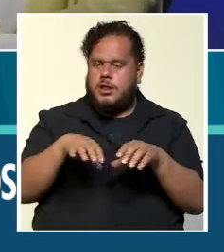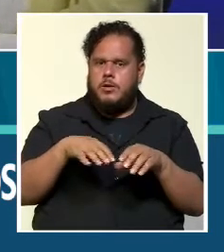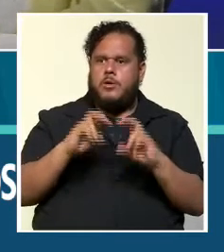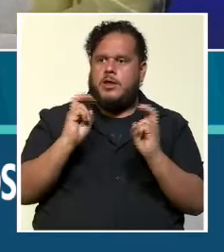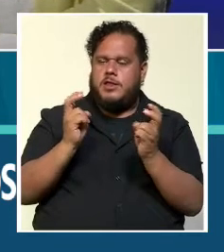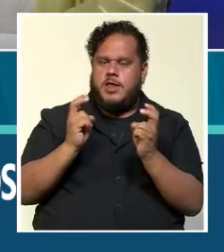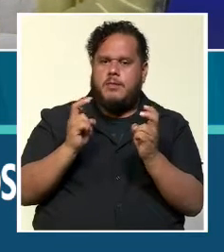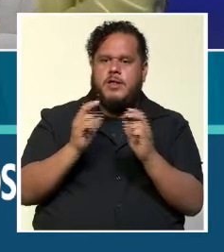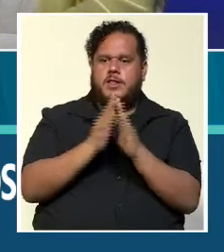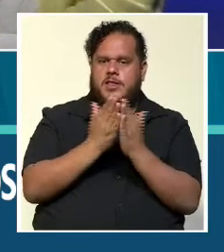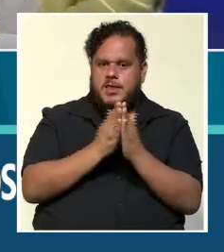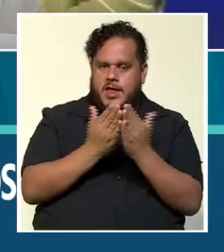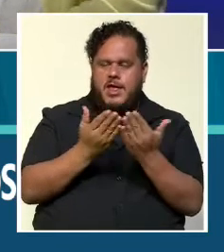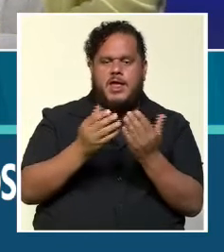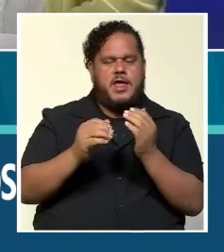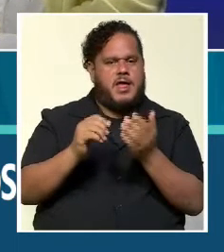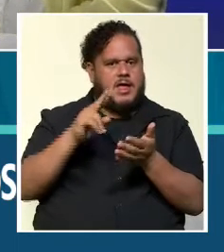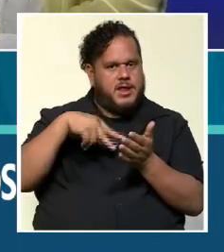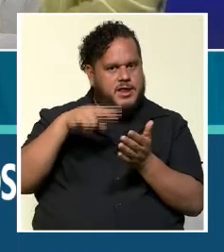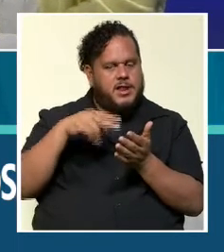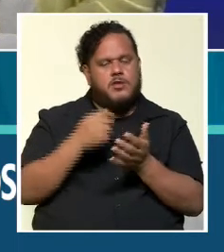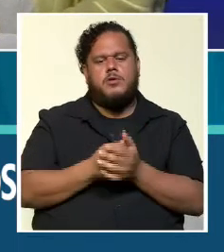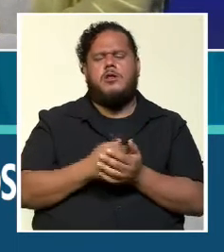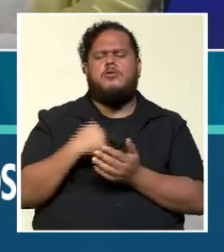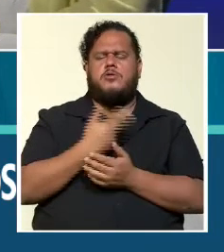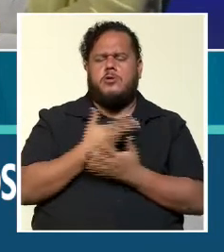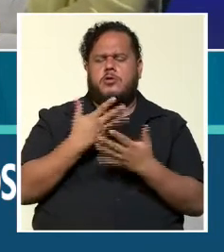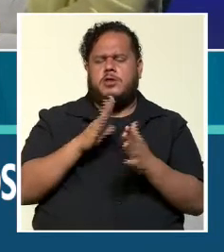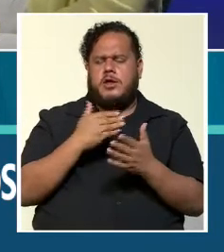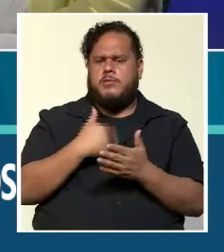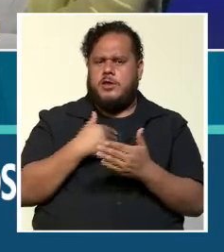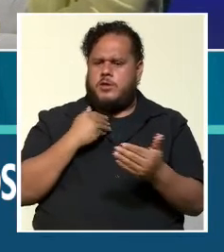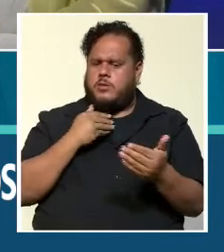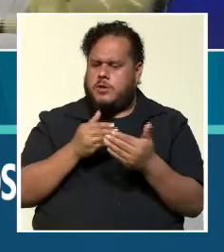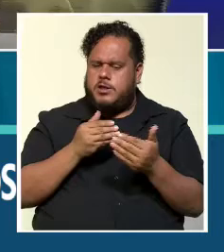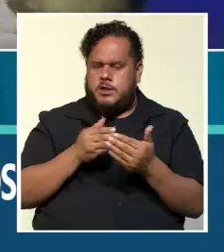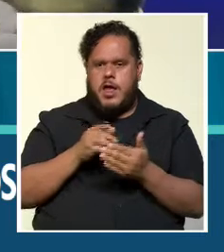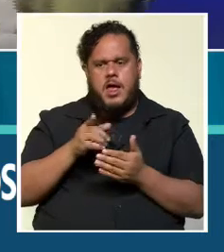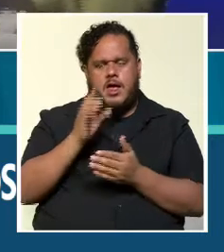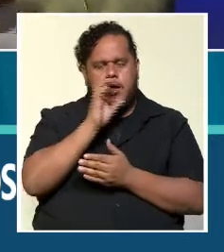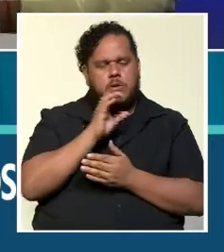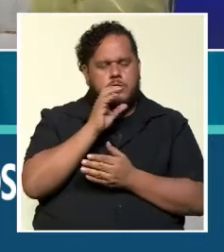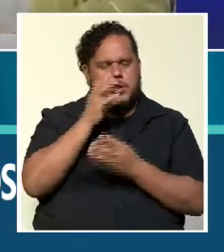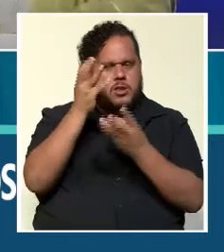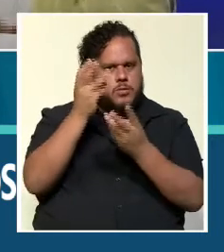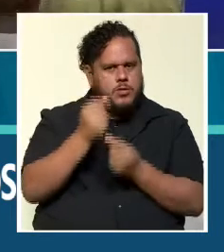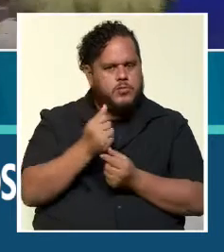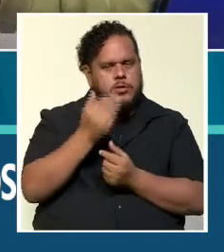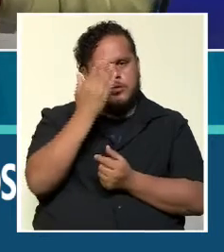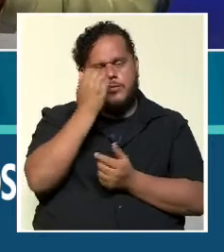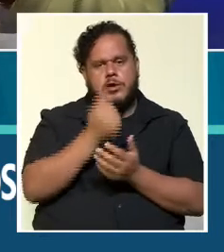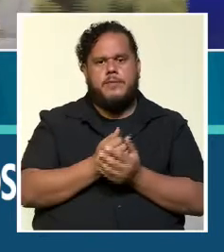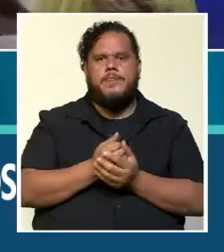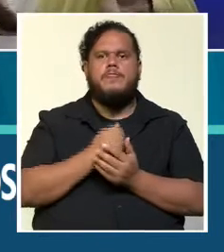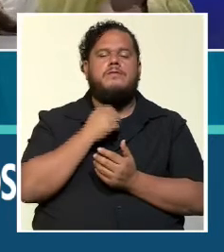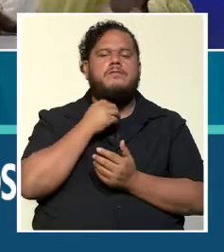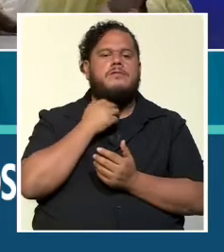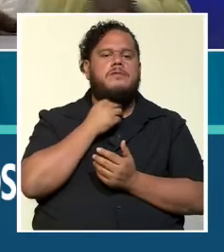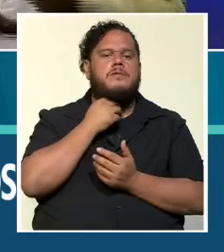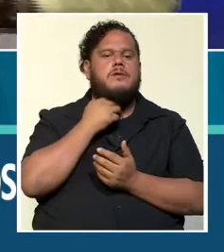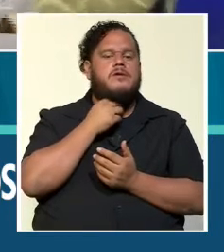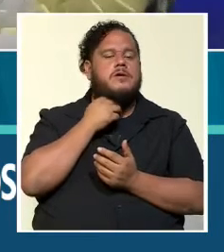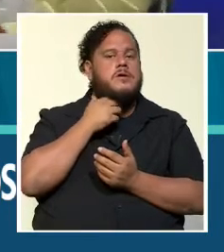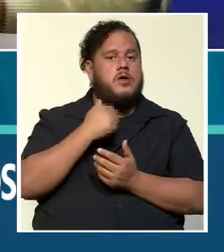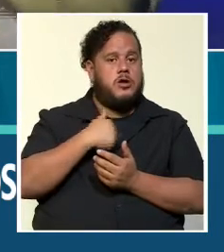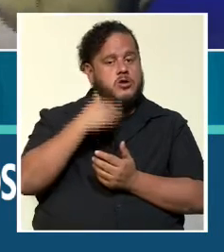¿verdad? De publicación. Claro, ya incluso nosotros habíamos tenido un acercamiento ahí buscando presupuestos. ¿Por qué? Porque yo sabía